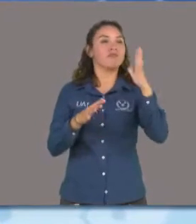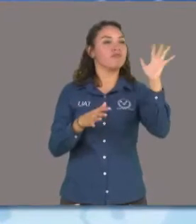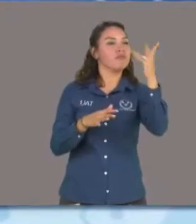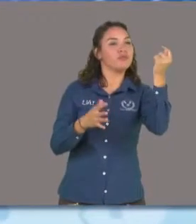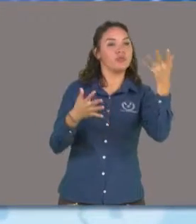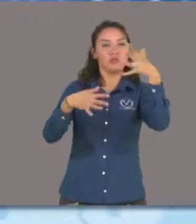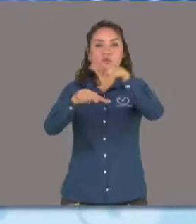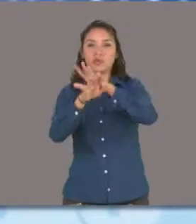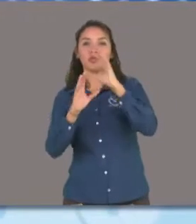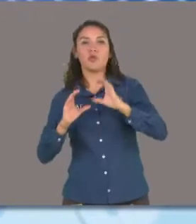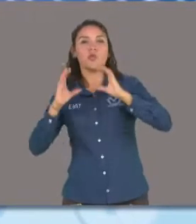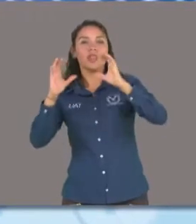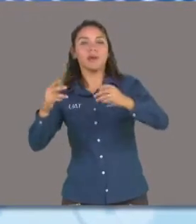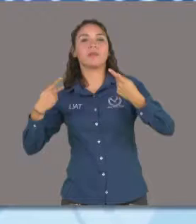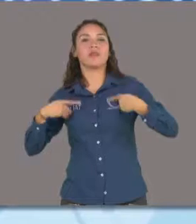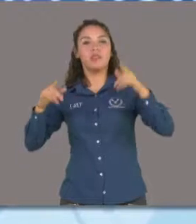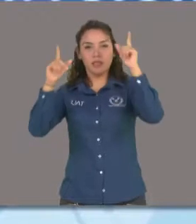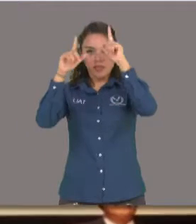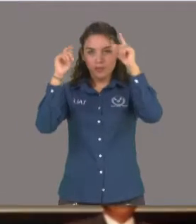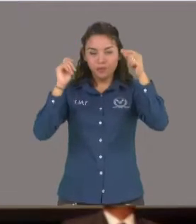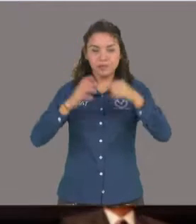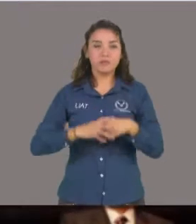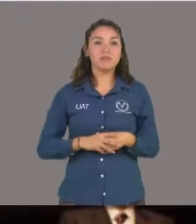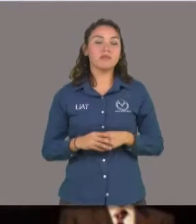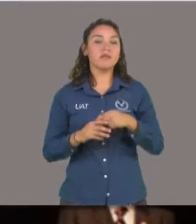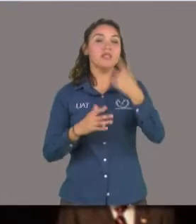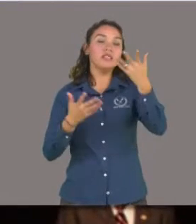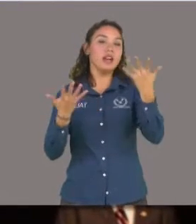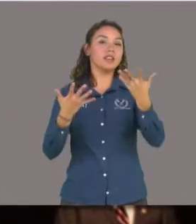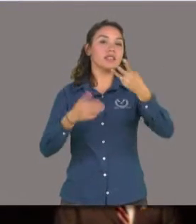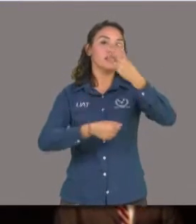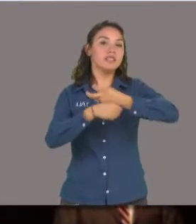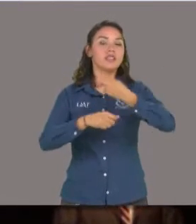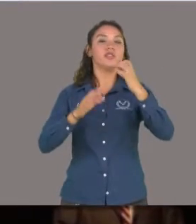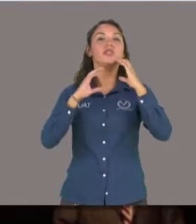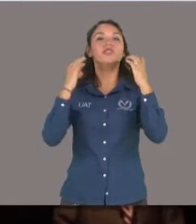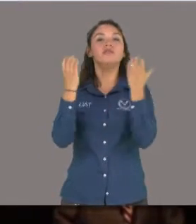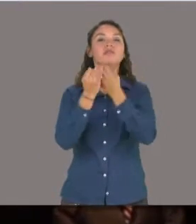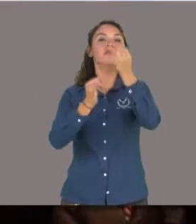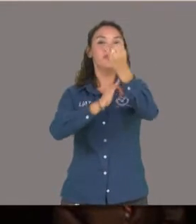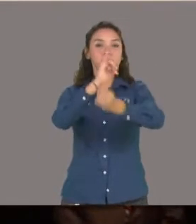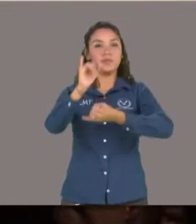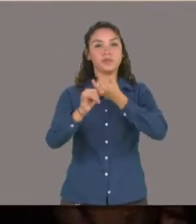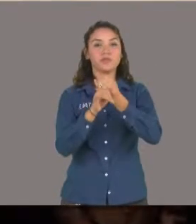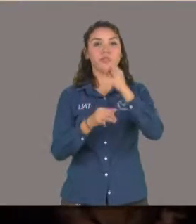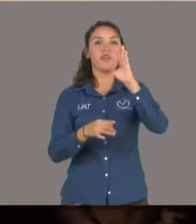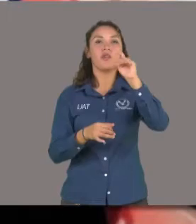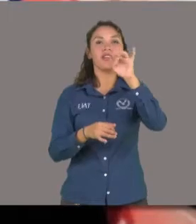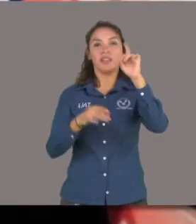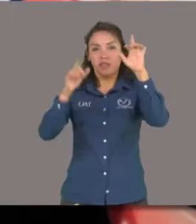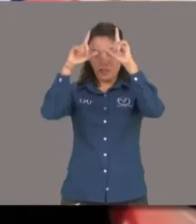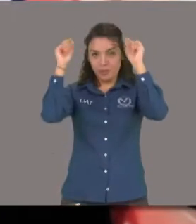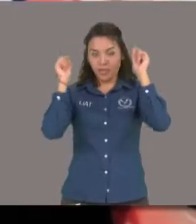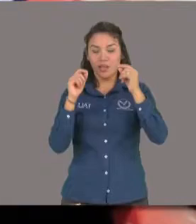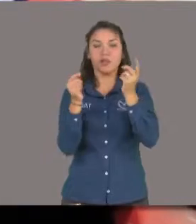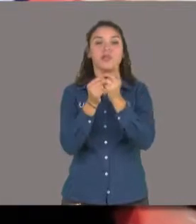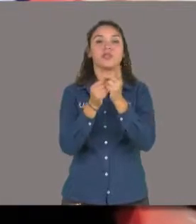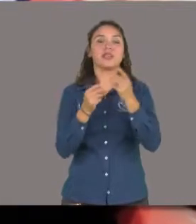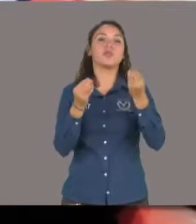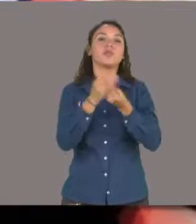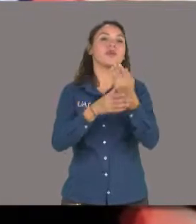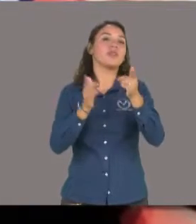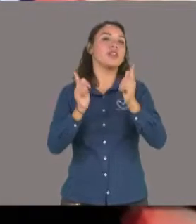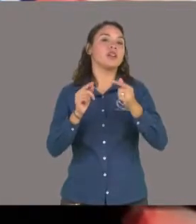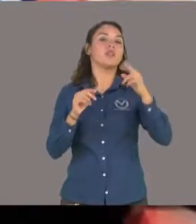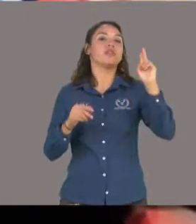tecnologías en el cuidado holístico de enfermería, se organizó el tercer Congreso Internacional de la Facultad de Enfermería del Campus Nuevo Laredo